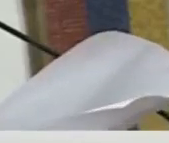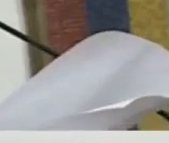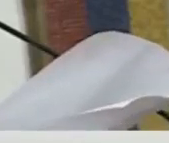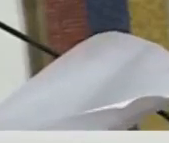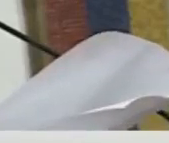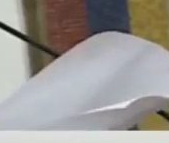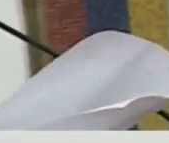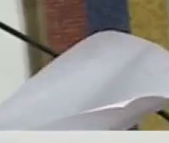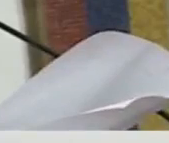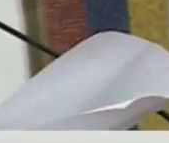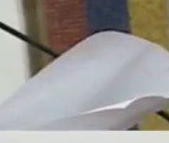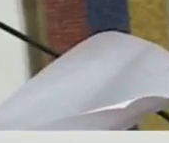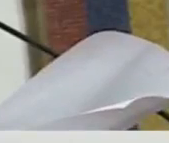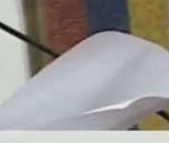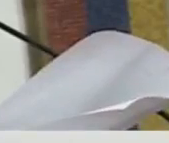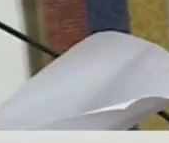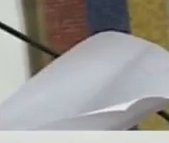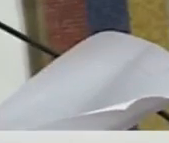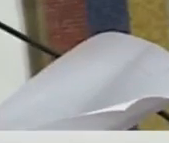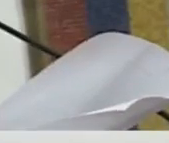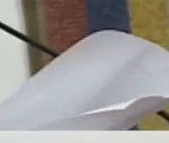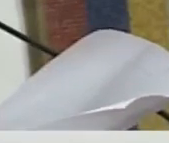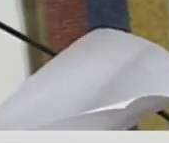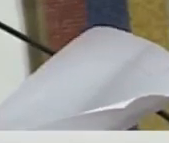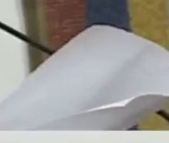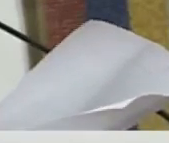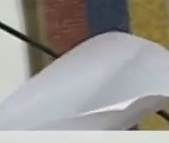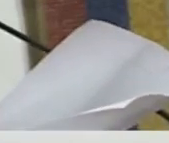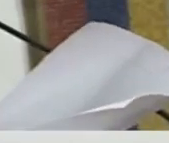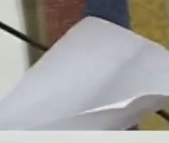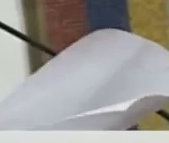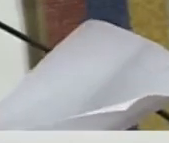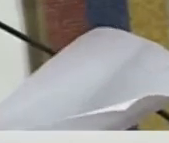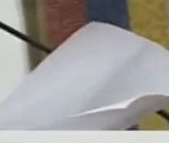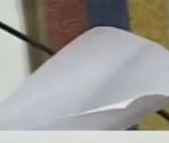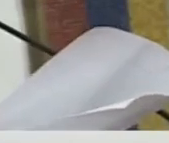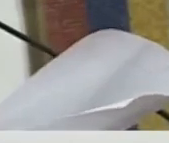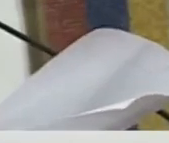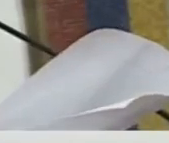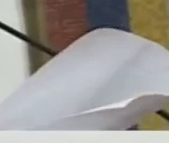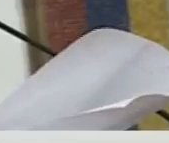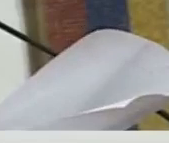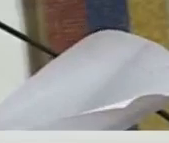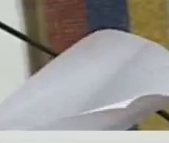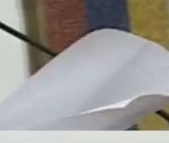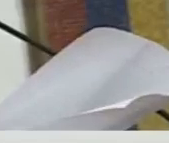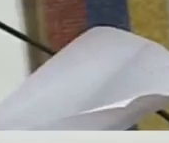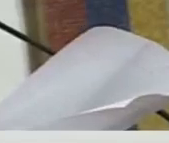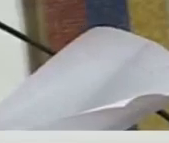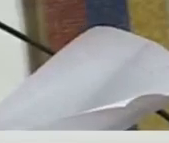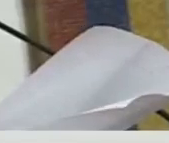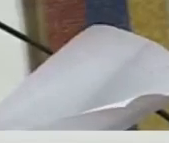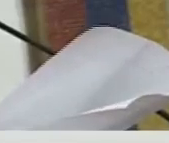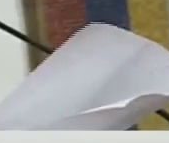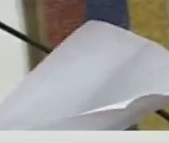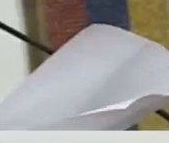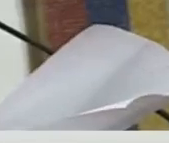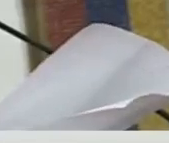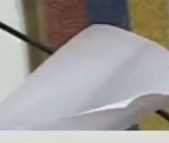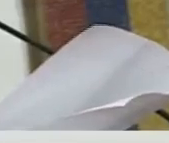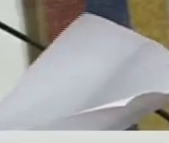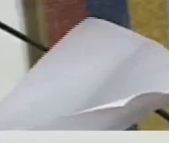Gómez, suscrita por la vicepresidenta ejecutiva de la República Bolivariana de Venezuela, ciudadana Delcy Eloína